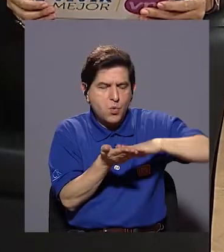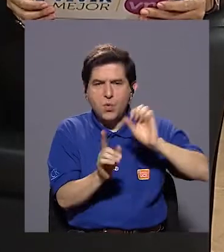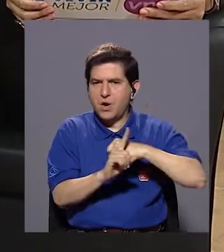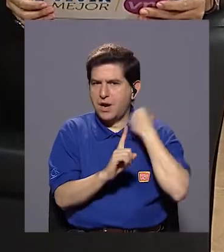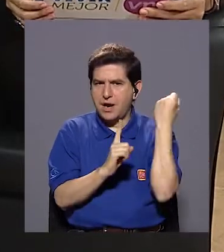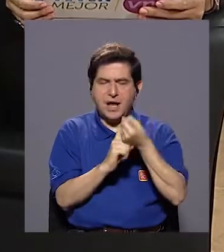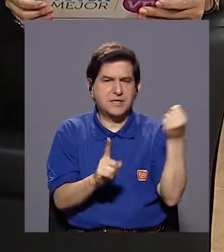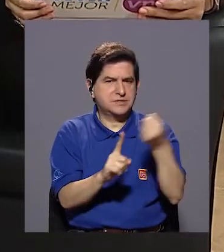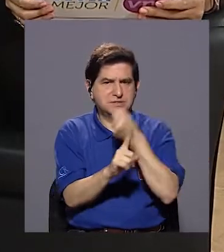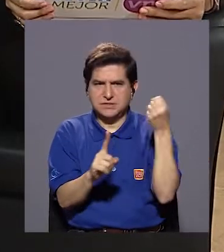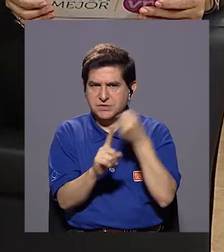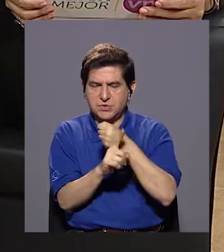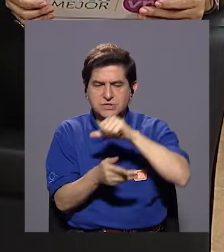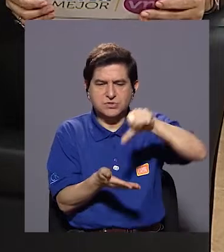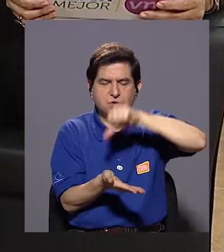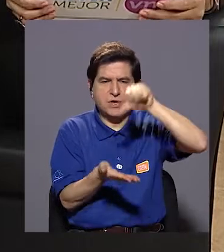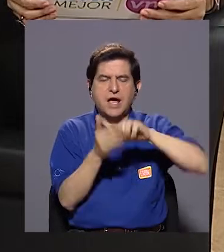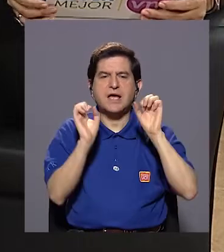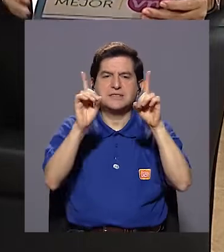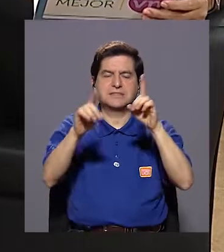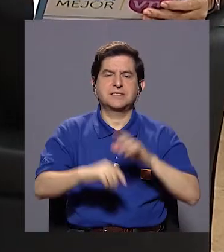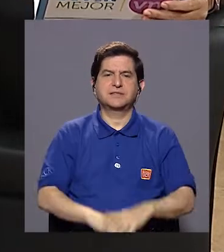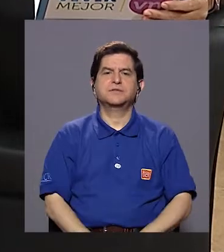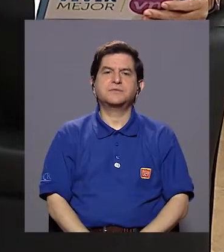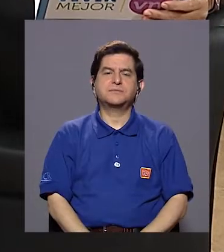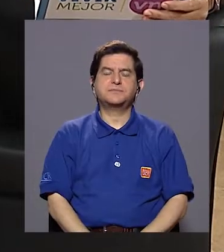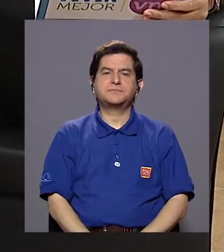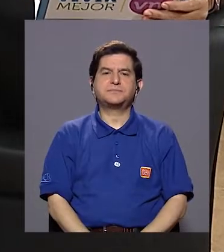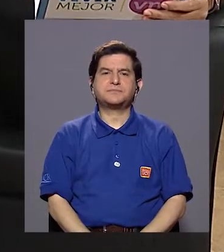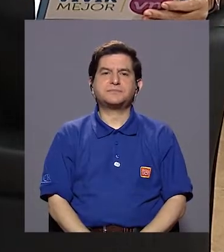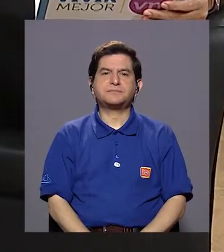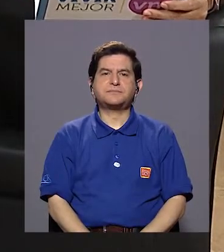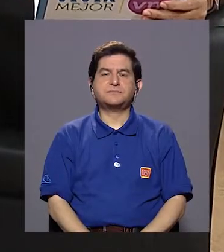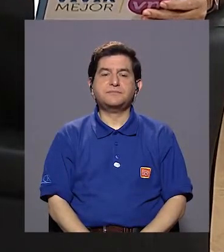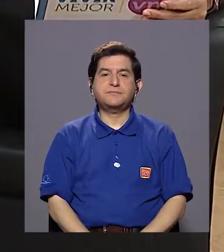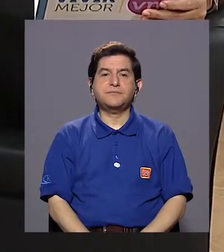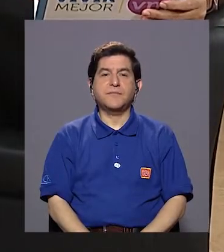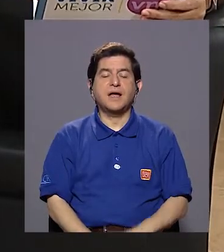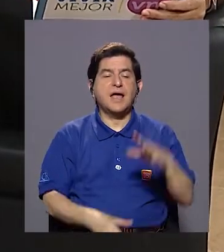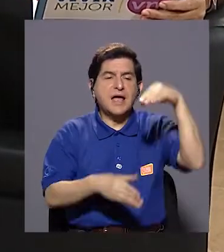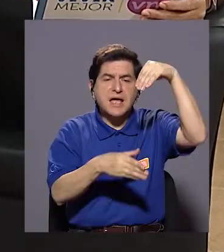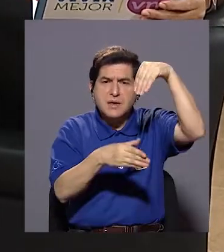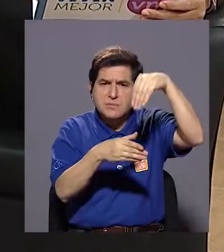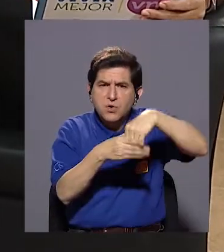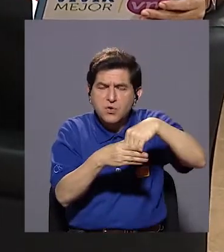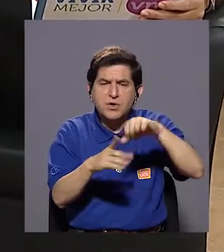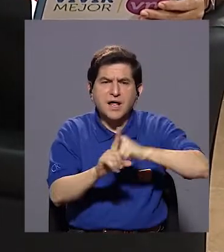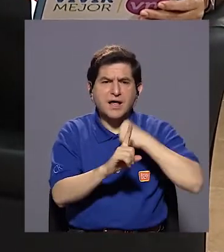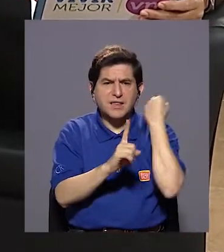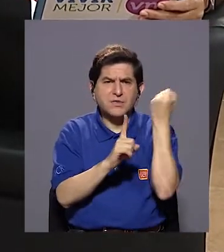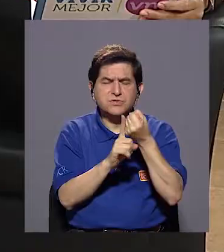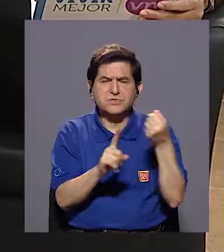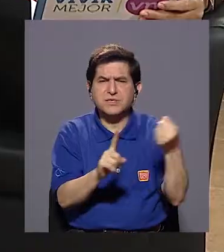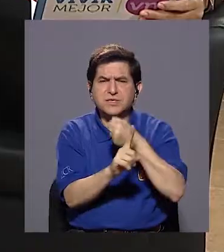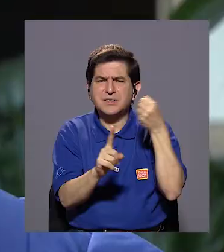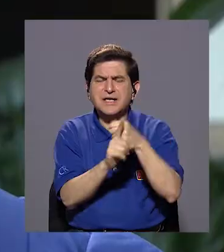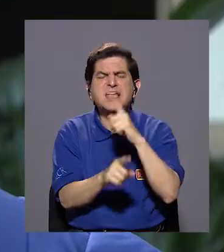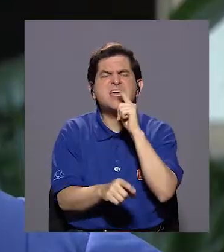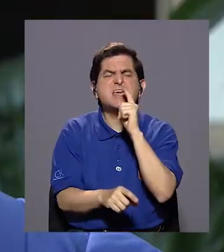una situación de violencia en los centros educativos. ¿Quiénes se ven involucrados en la situación de